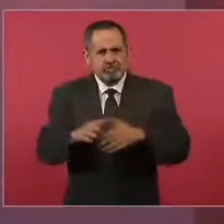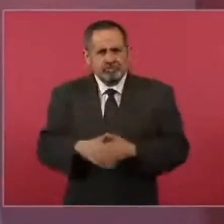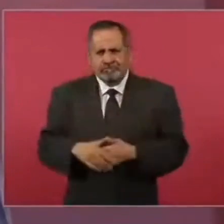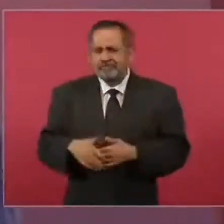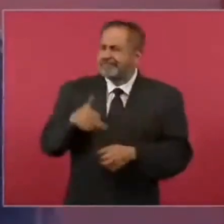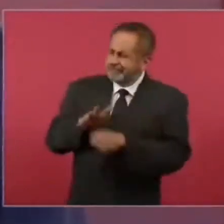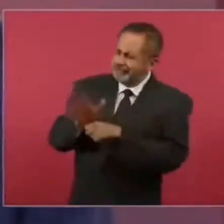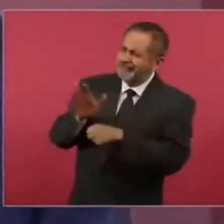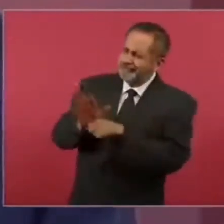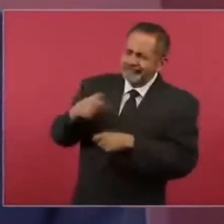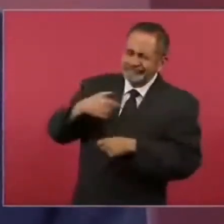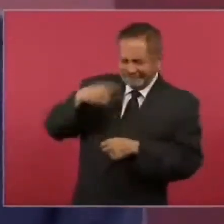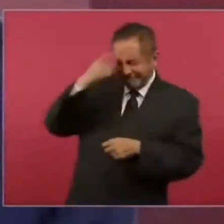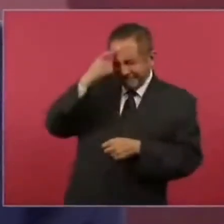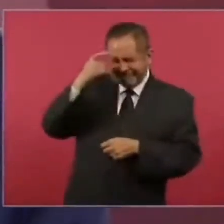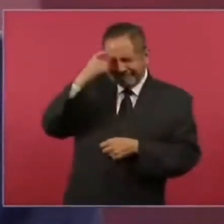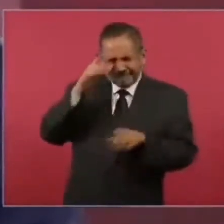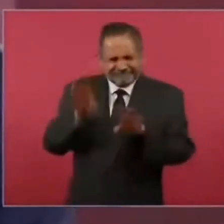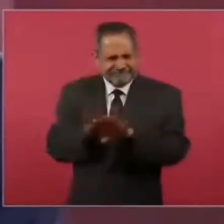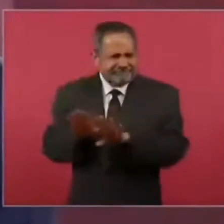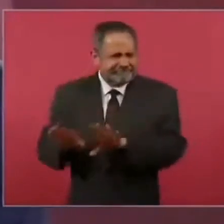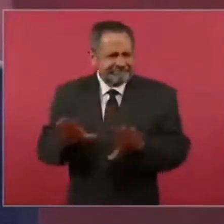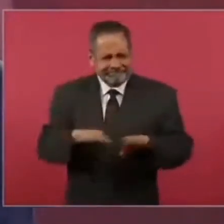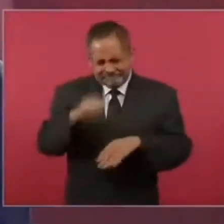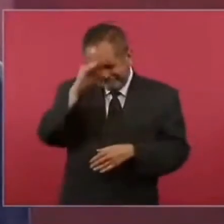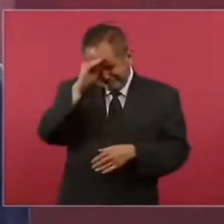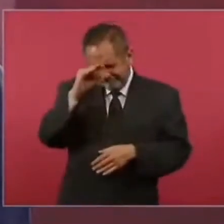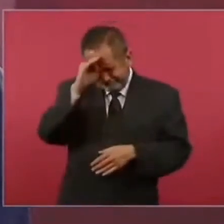tengo tiempo para pensar, ¿no?,